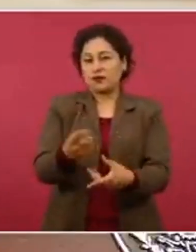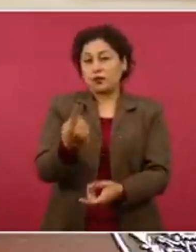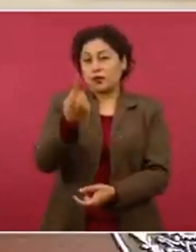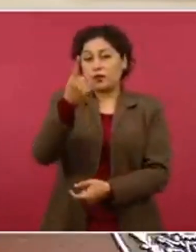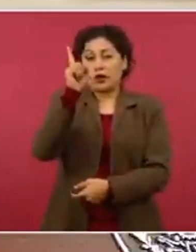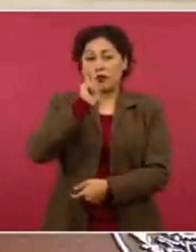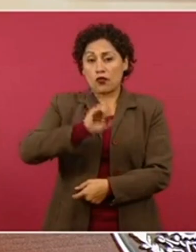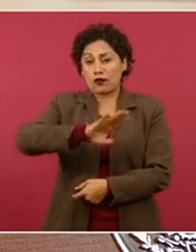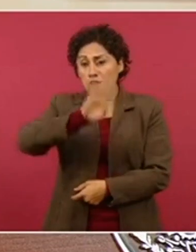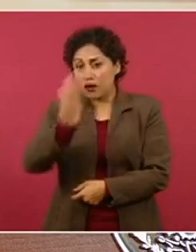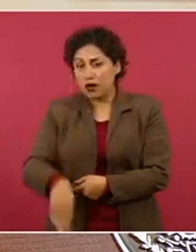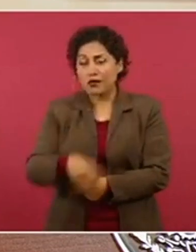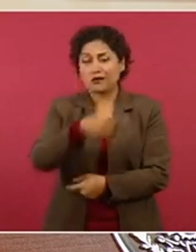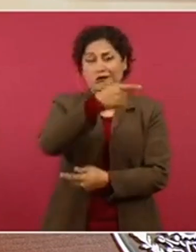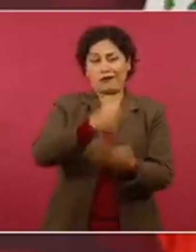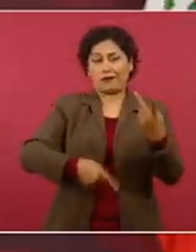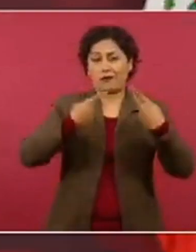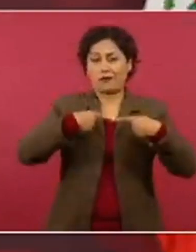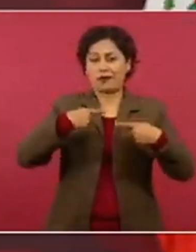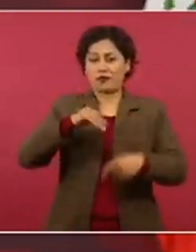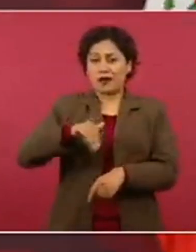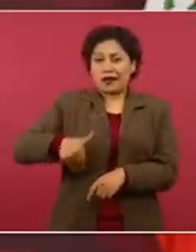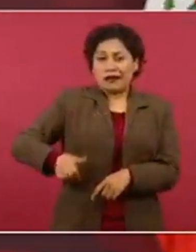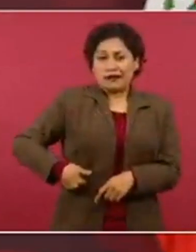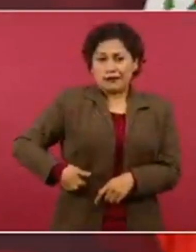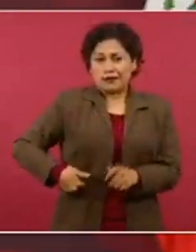de heridos, o sea, es dolor humano.